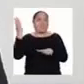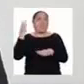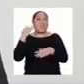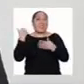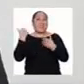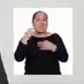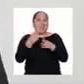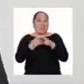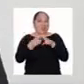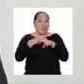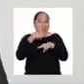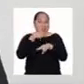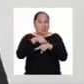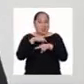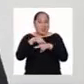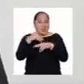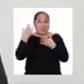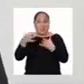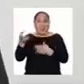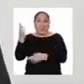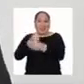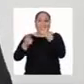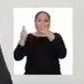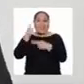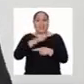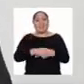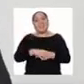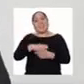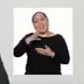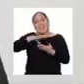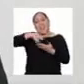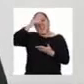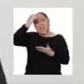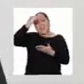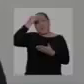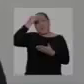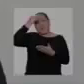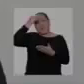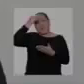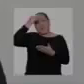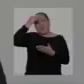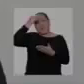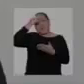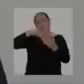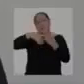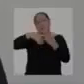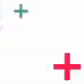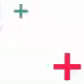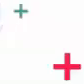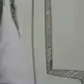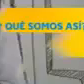en unos minutos volvemos con Aprendo en Casa.